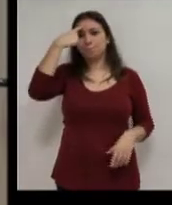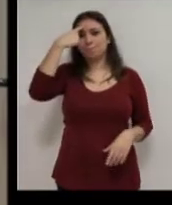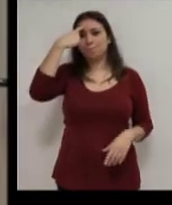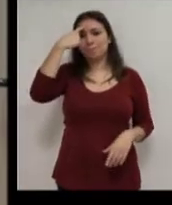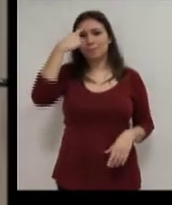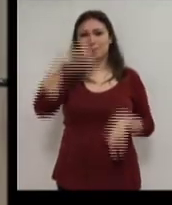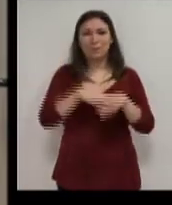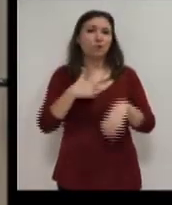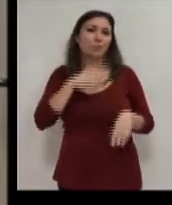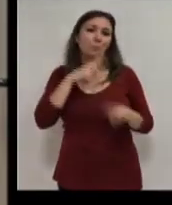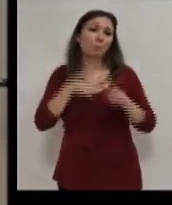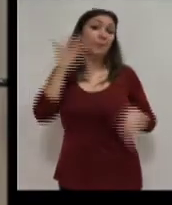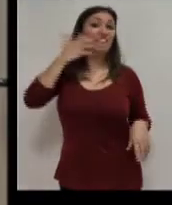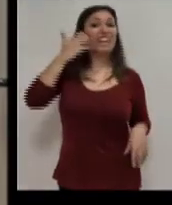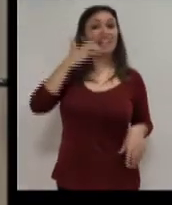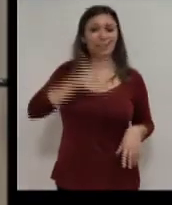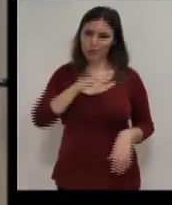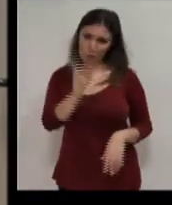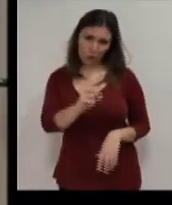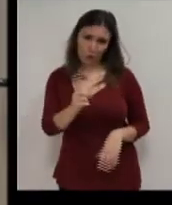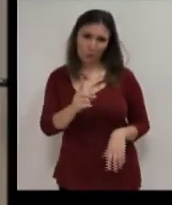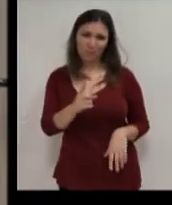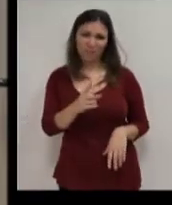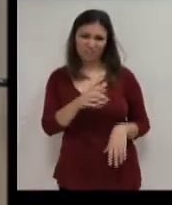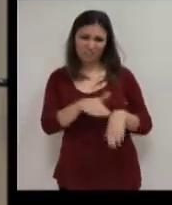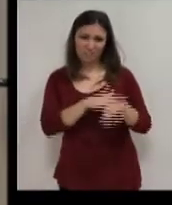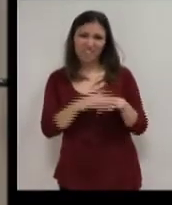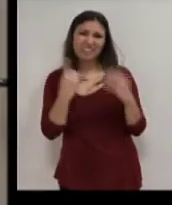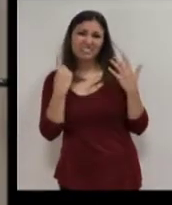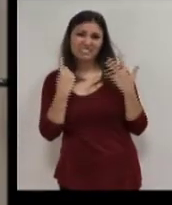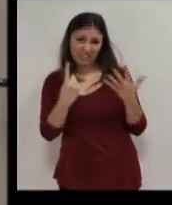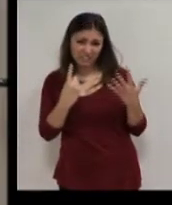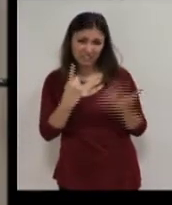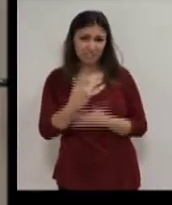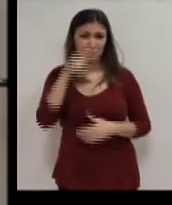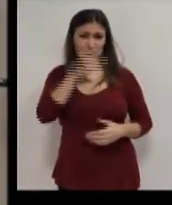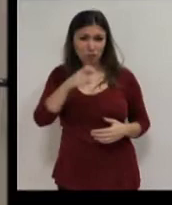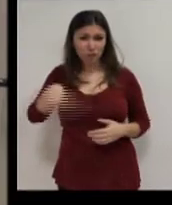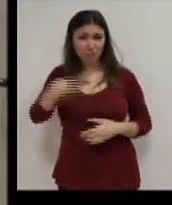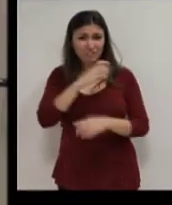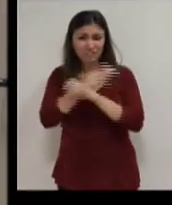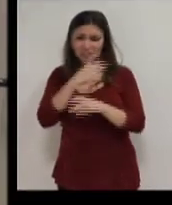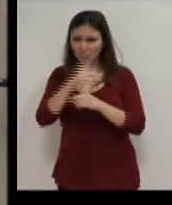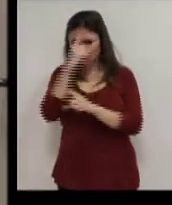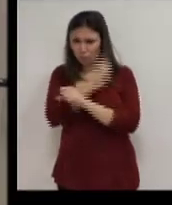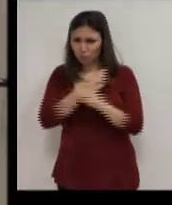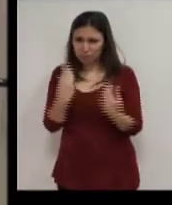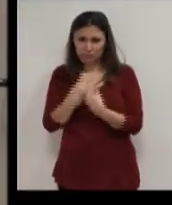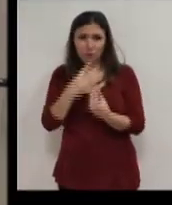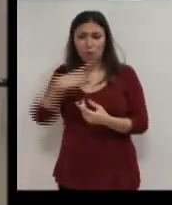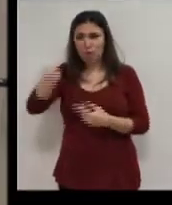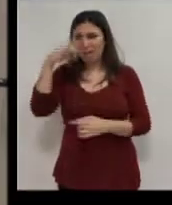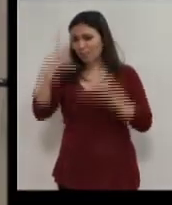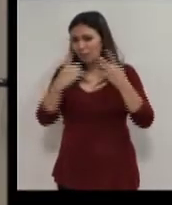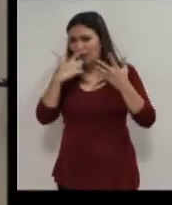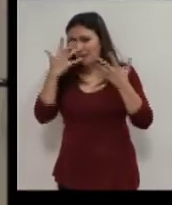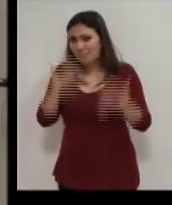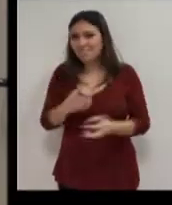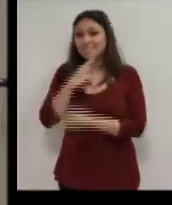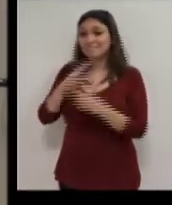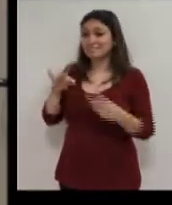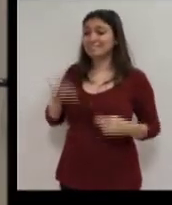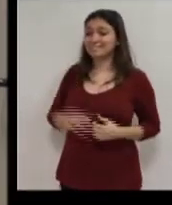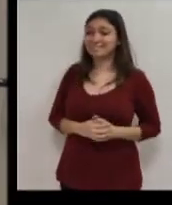Por cierto, no penséis que soy un friki, pero no me creo que seáis 6 personas con la cantidad de actividades que desarrolláis.